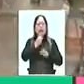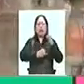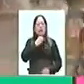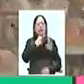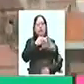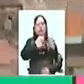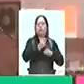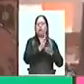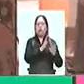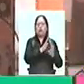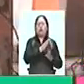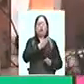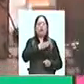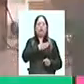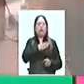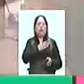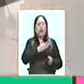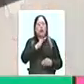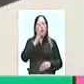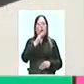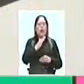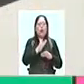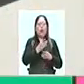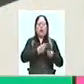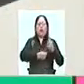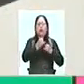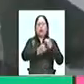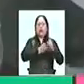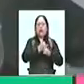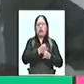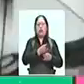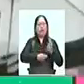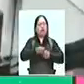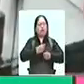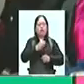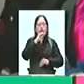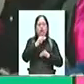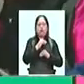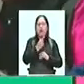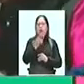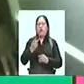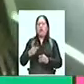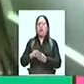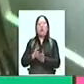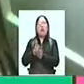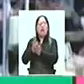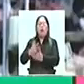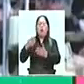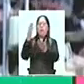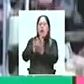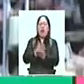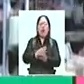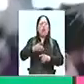nuestra propia institucionalidad, se vio frenado por el lockdown que se dio a nivel internacional. Los puertos estaban parados, los